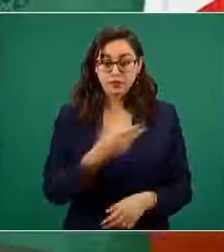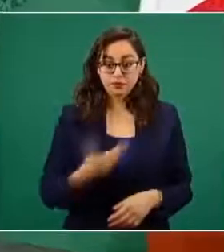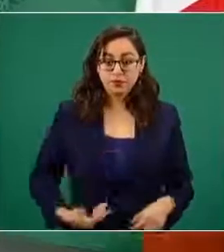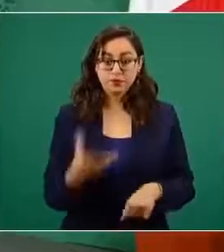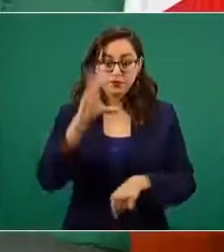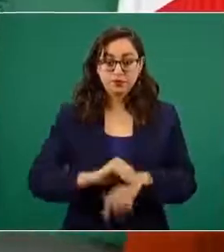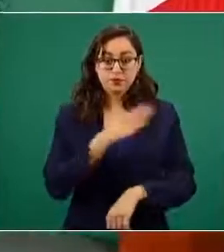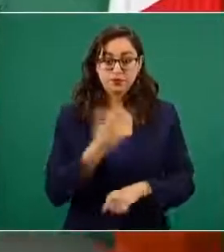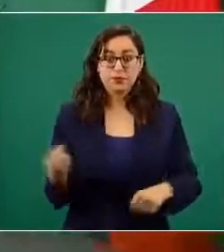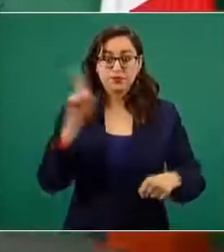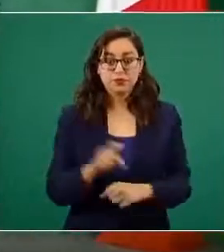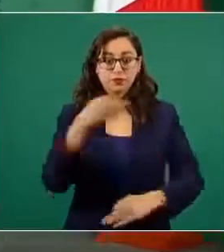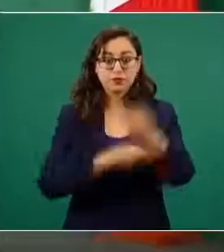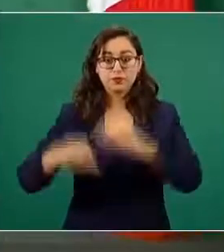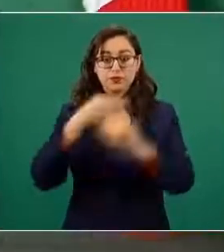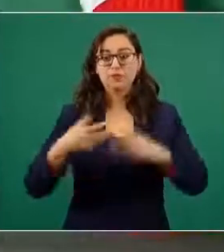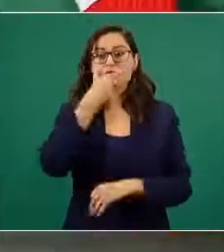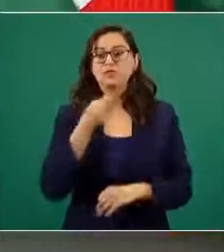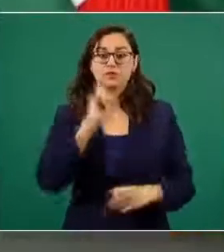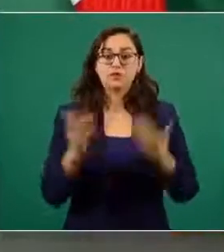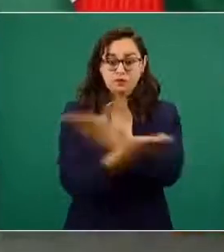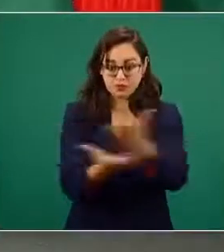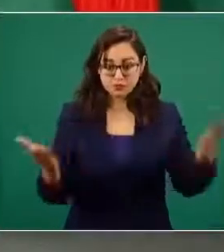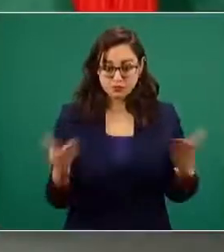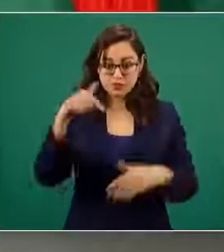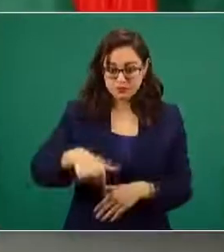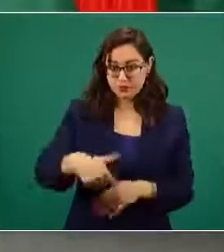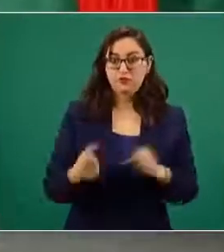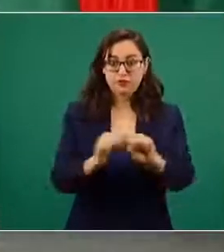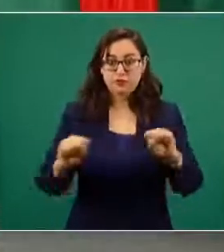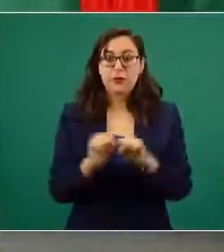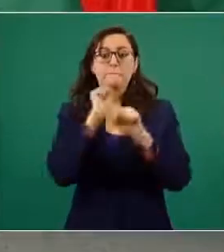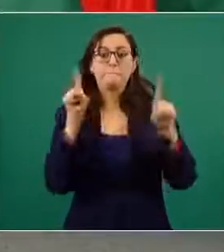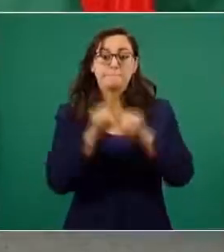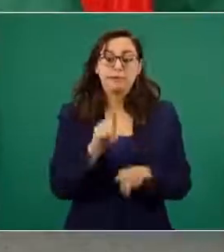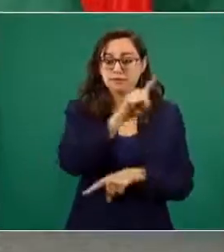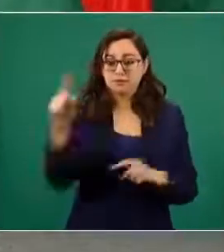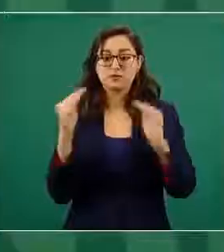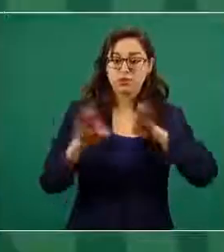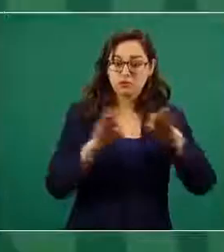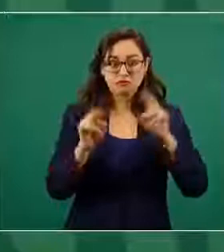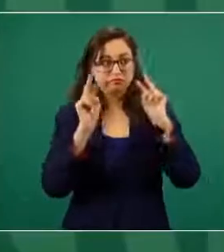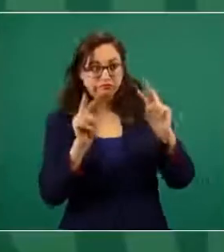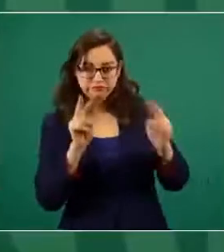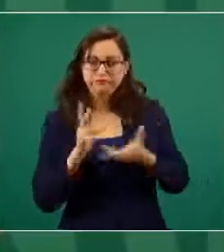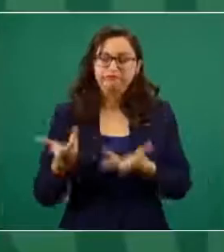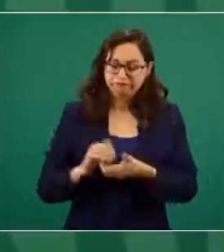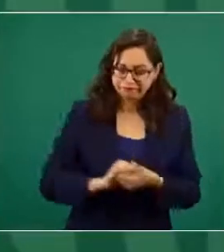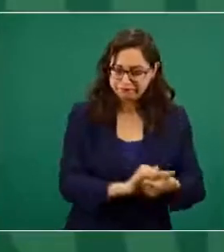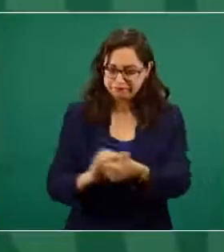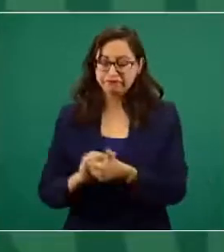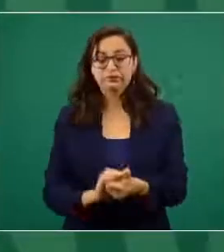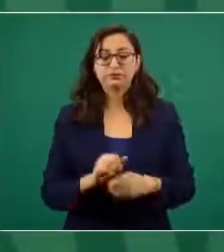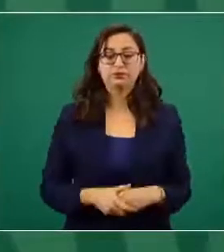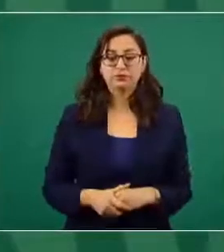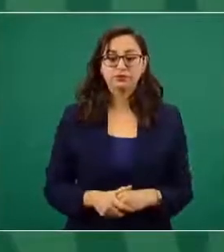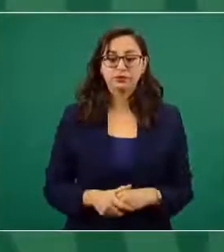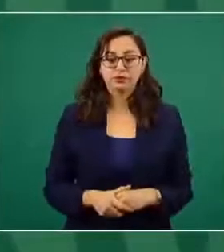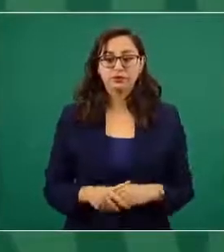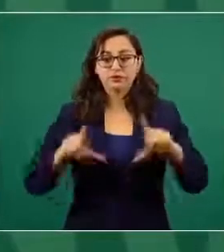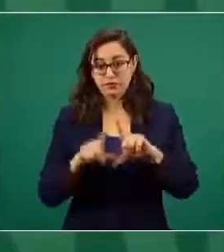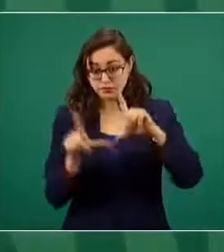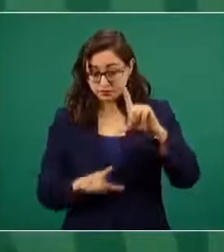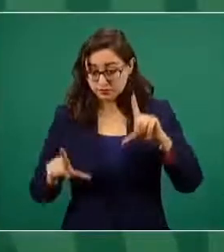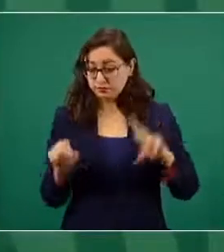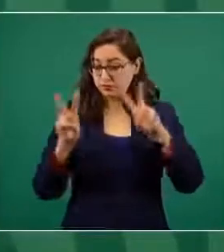permiso, muy buenos días tengan todas y todos ustedes aquí en la sala y también allá en sus casas o sitios de trabajo. Comentamos sobre la actualización de la epidemia y